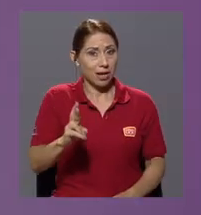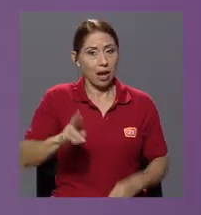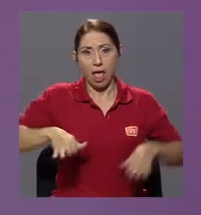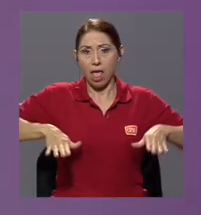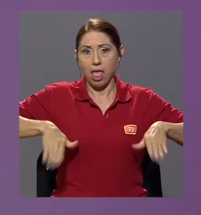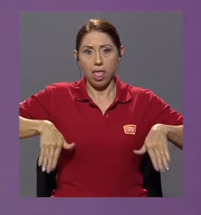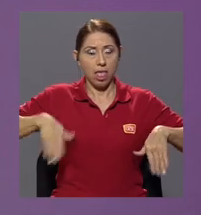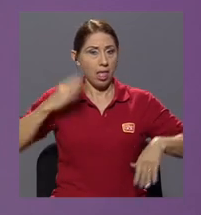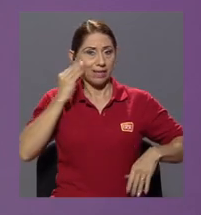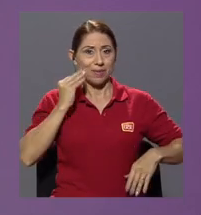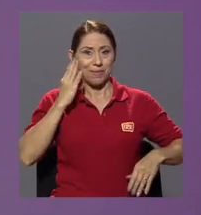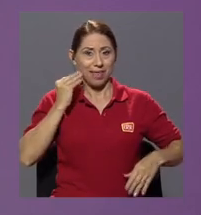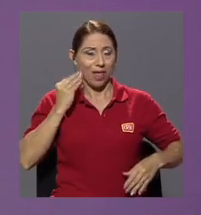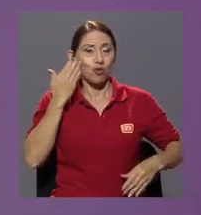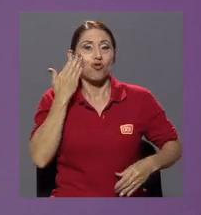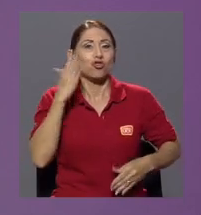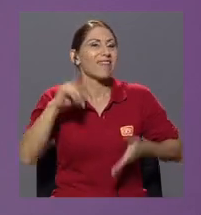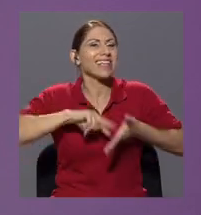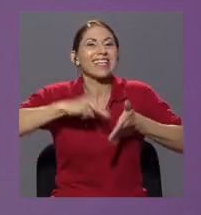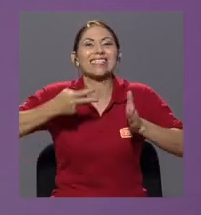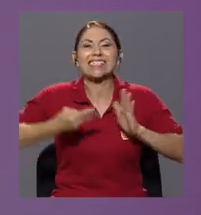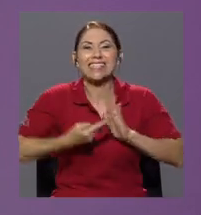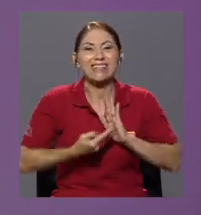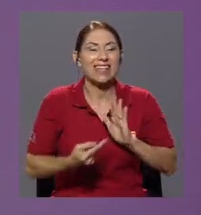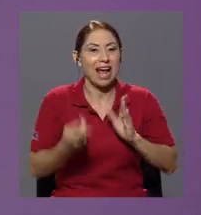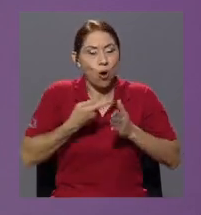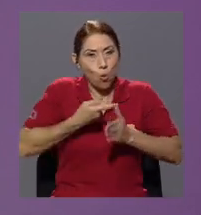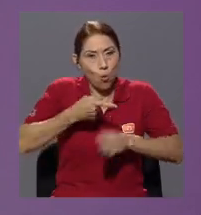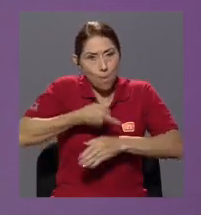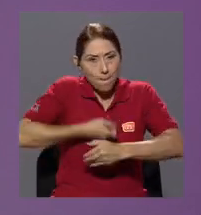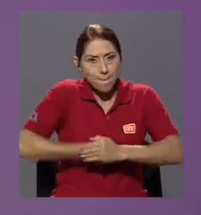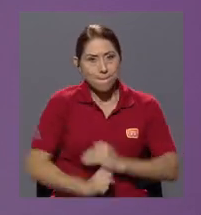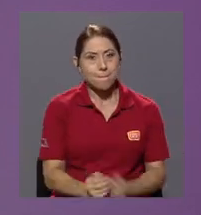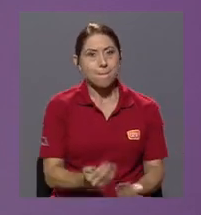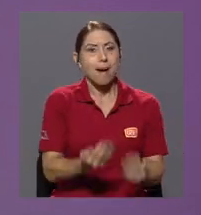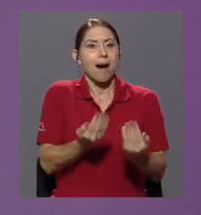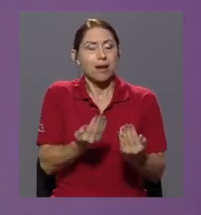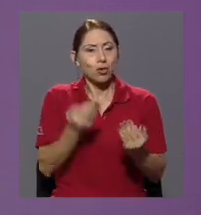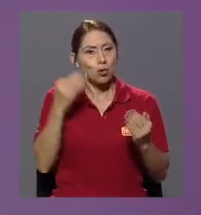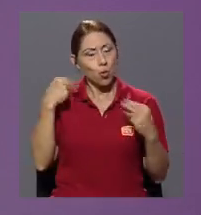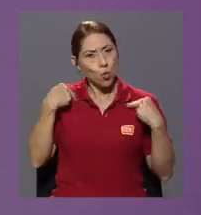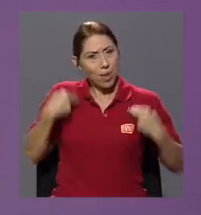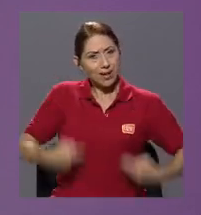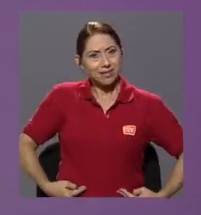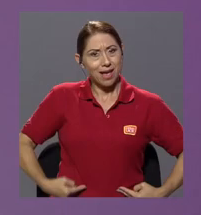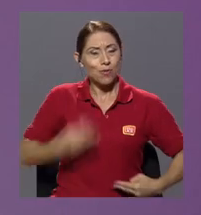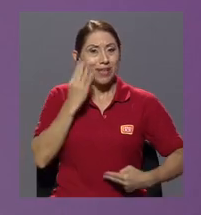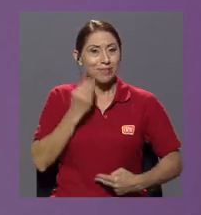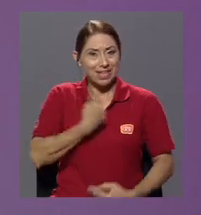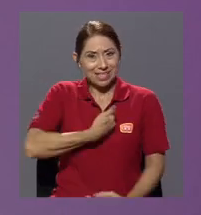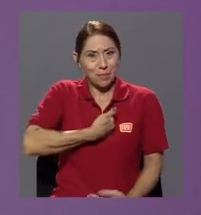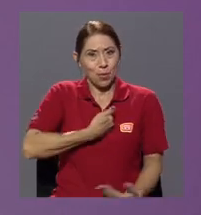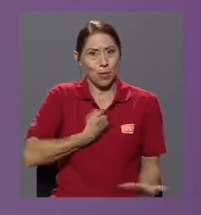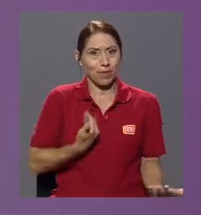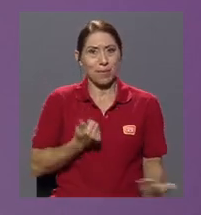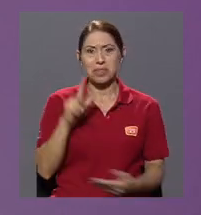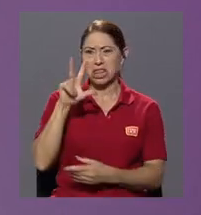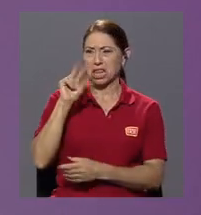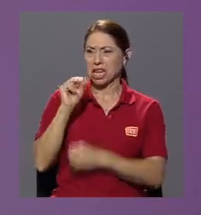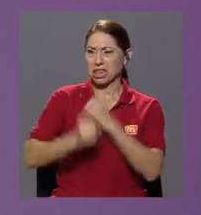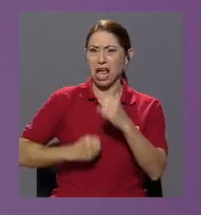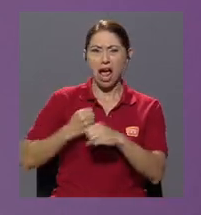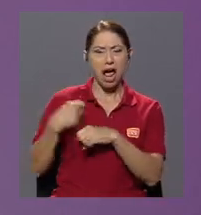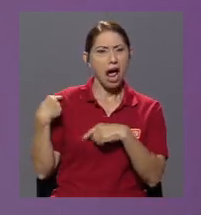no lo han experimentado no sepan lo que es un parto humanizado en experiencia propia a 30 40 50 años de